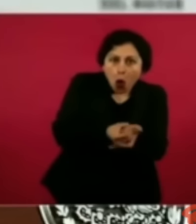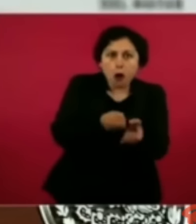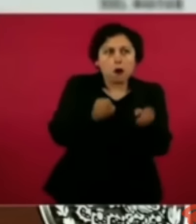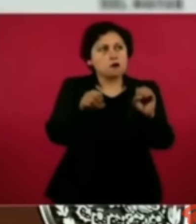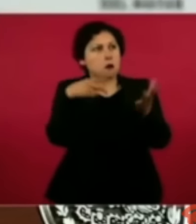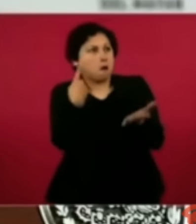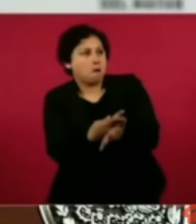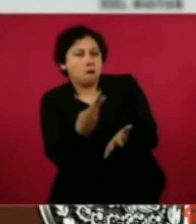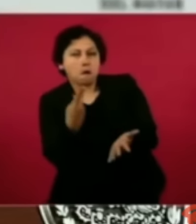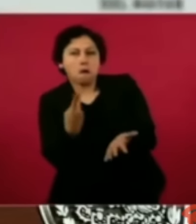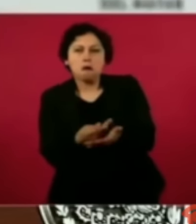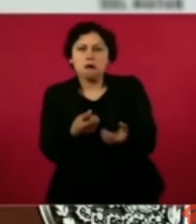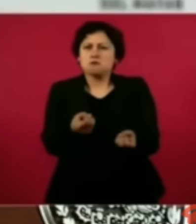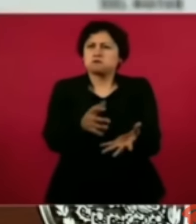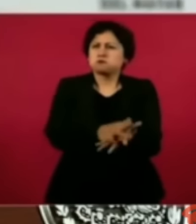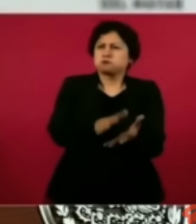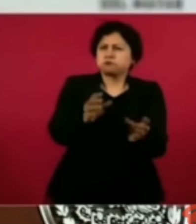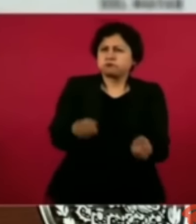Y desde luego,